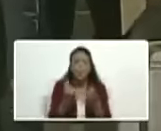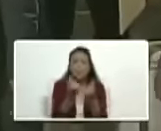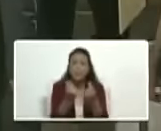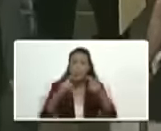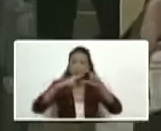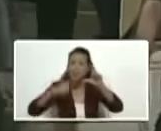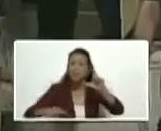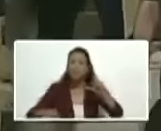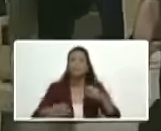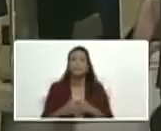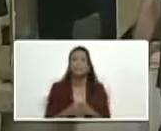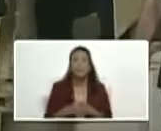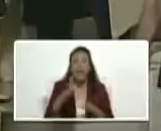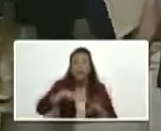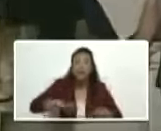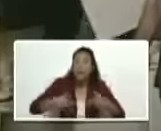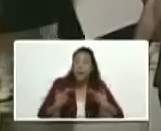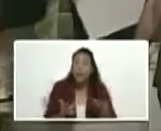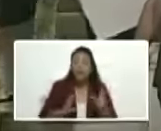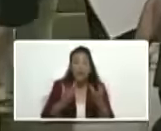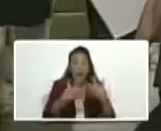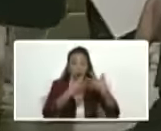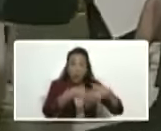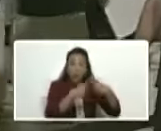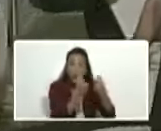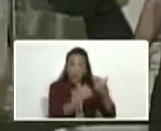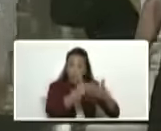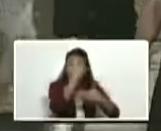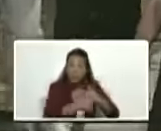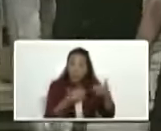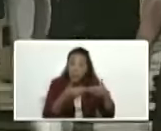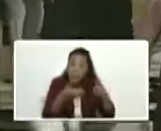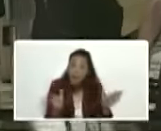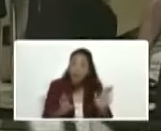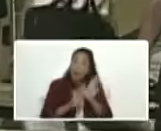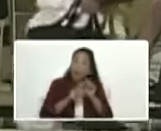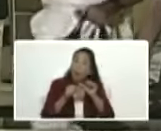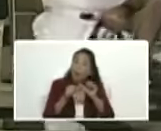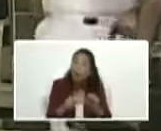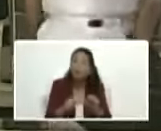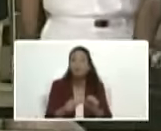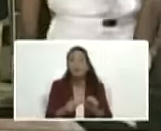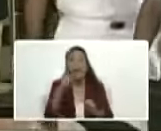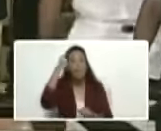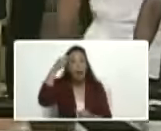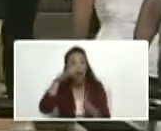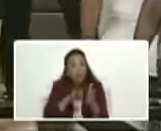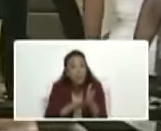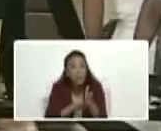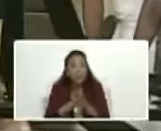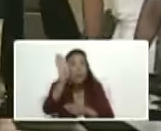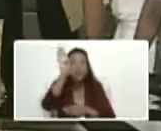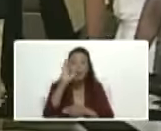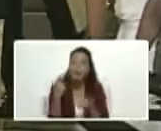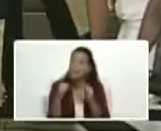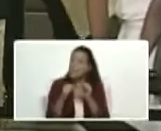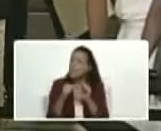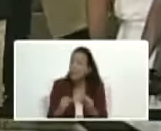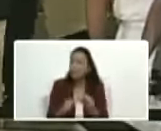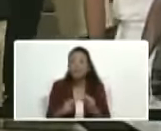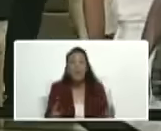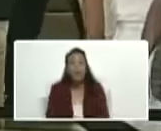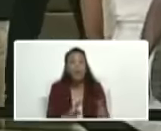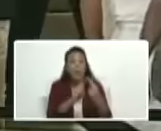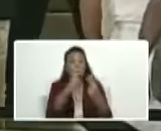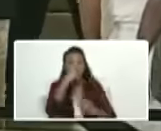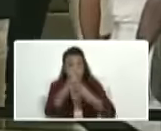energía tradicional, alternativa, las inversiones y los proyectos que deben continuar para esta ruta permanente, estos